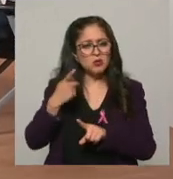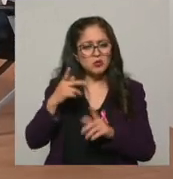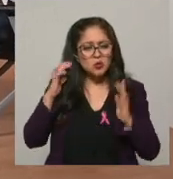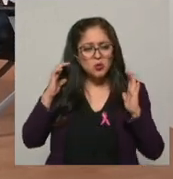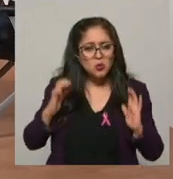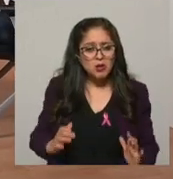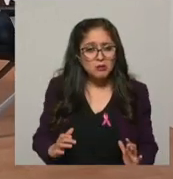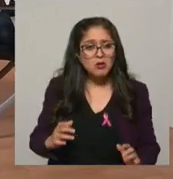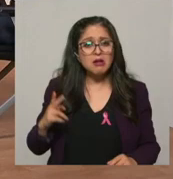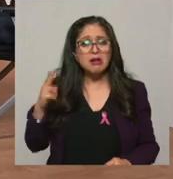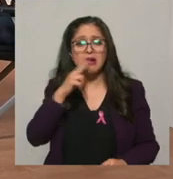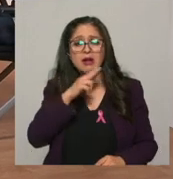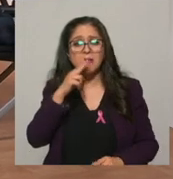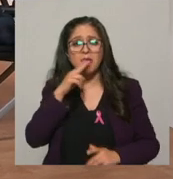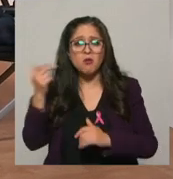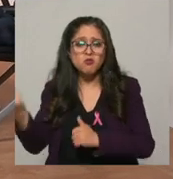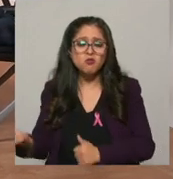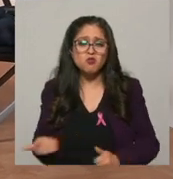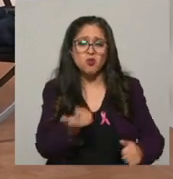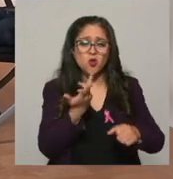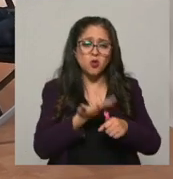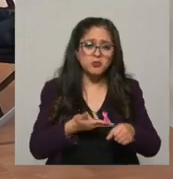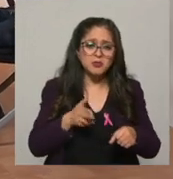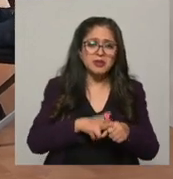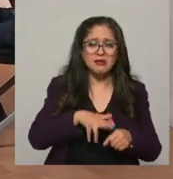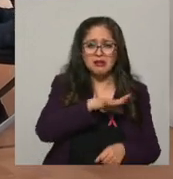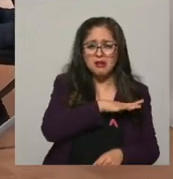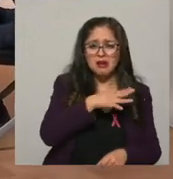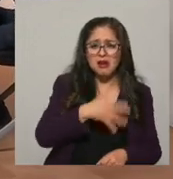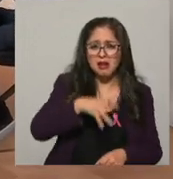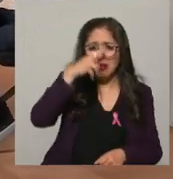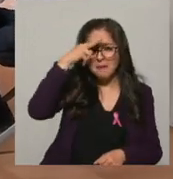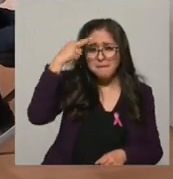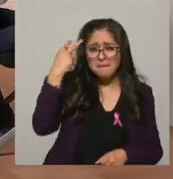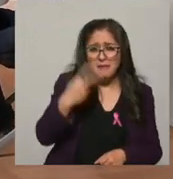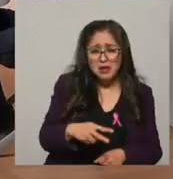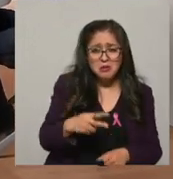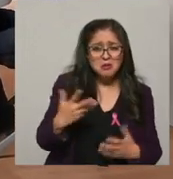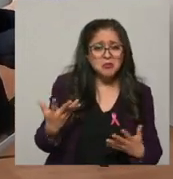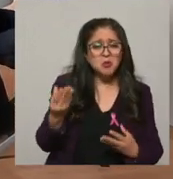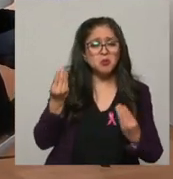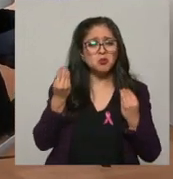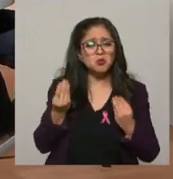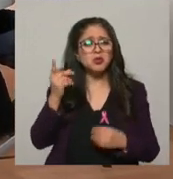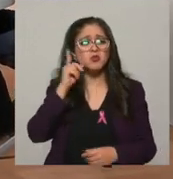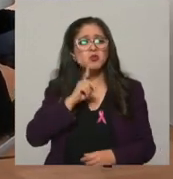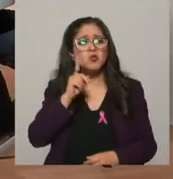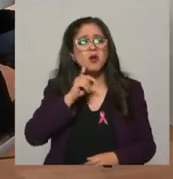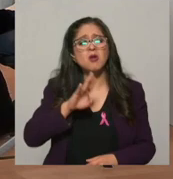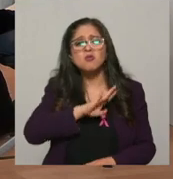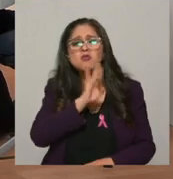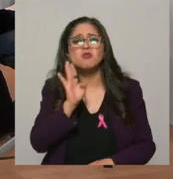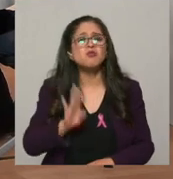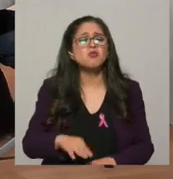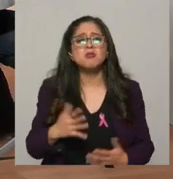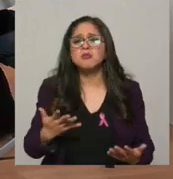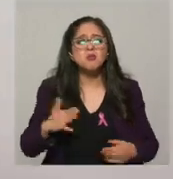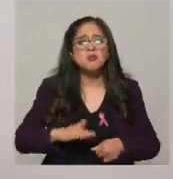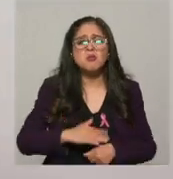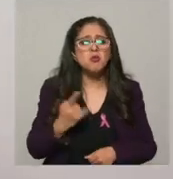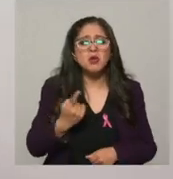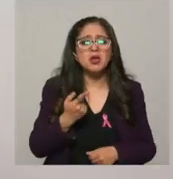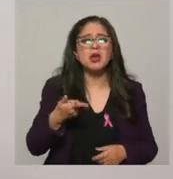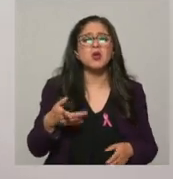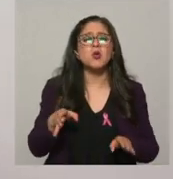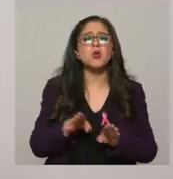van a dar allá al Hospital General de México casos terribles, casi todas pierden la vida porque no hay manera